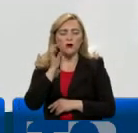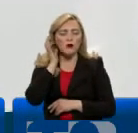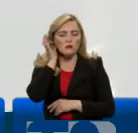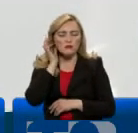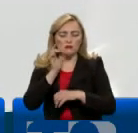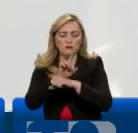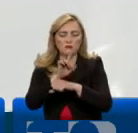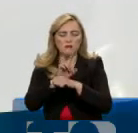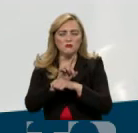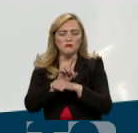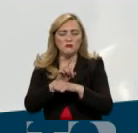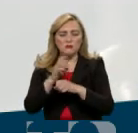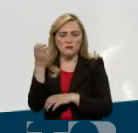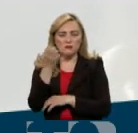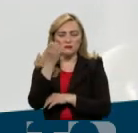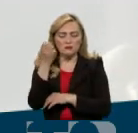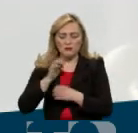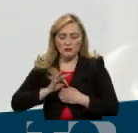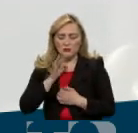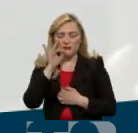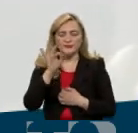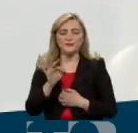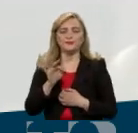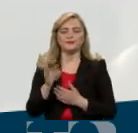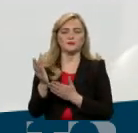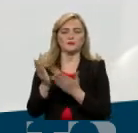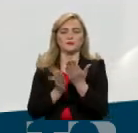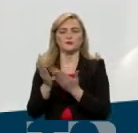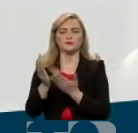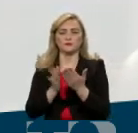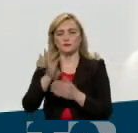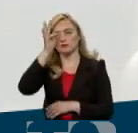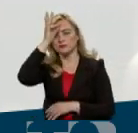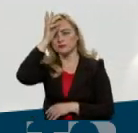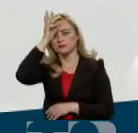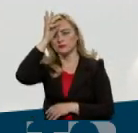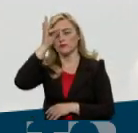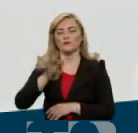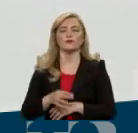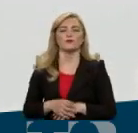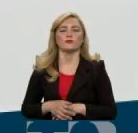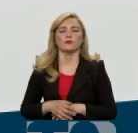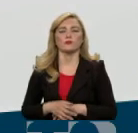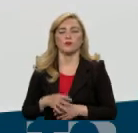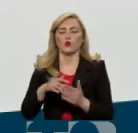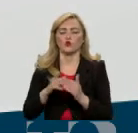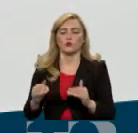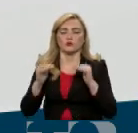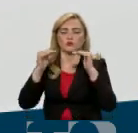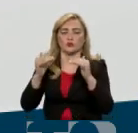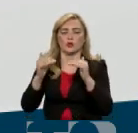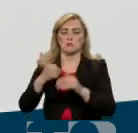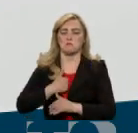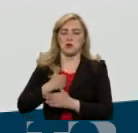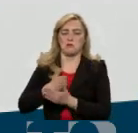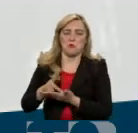que durante la emergencia de COVID-19 se encuentren prestando sus servicios en los hospitales en calidad de posgradistas,